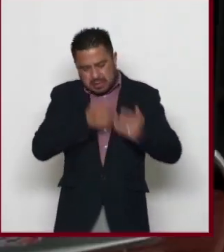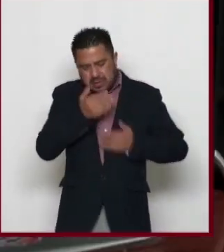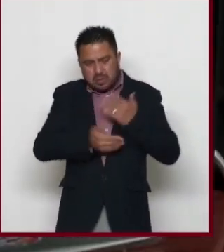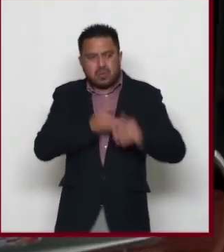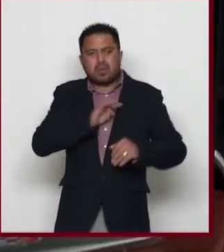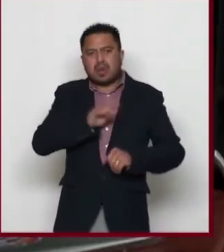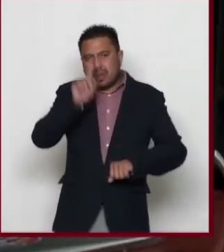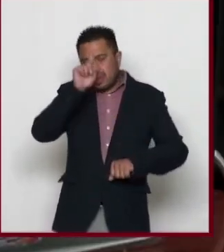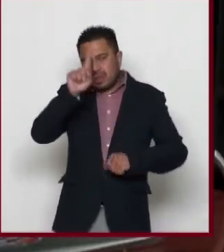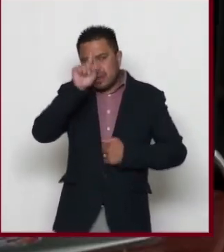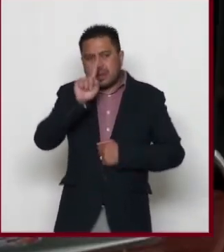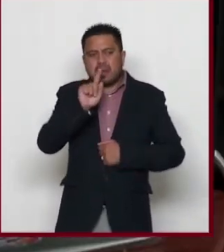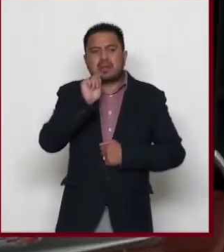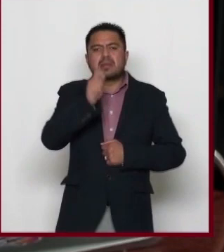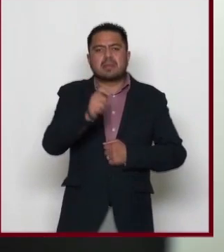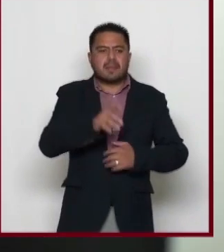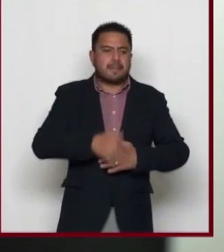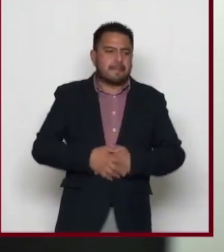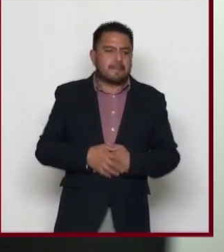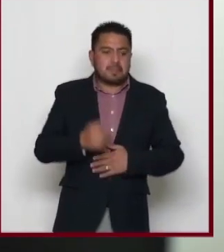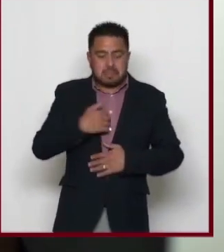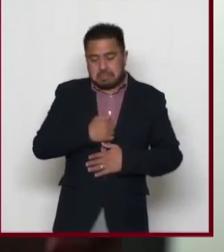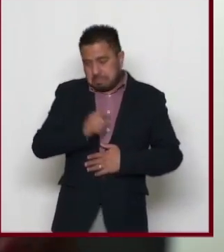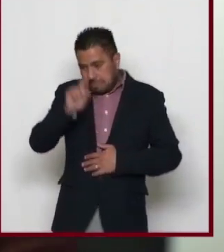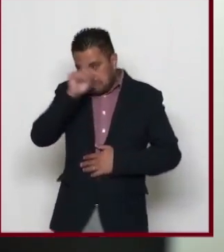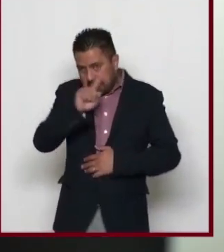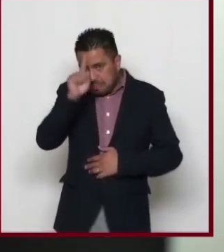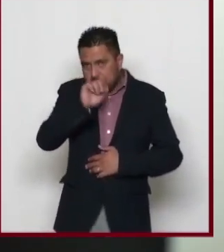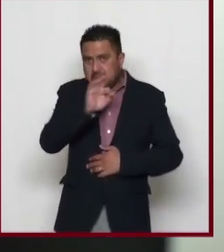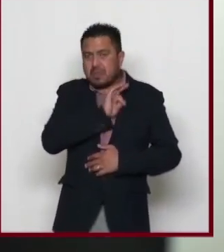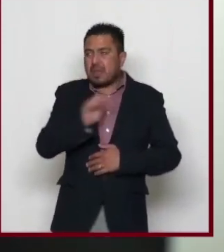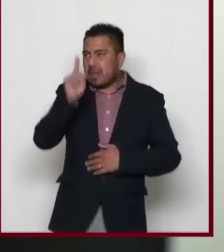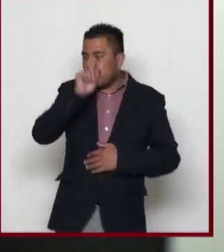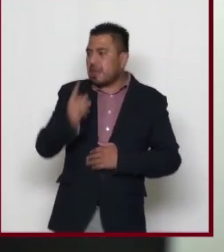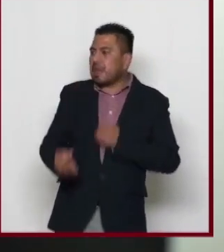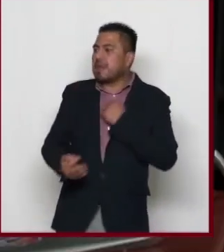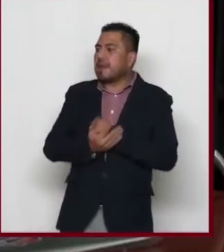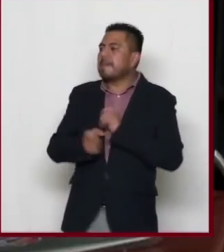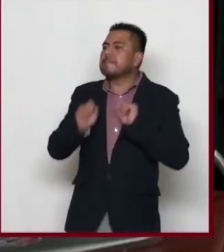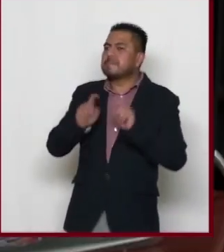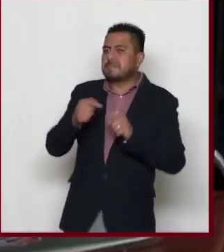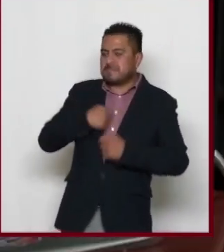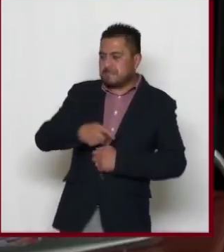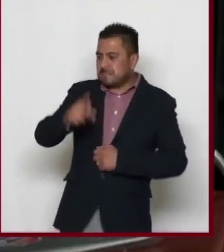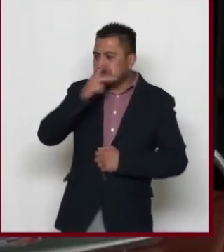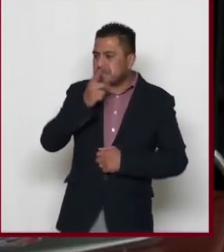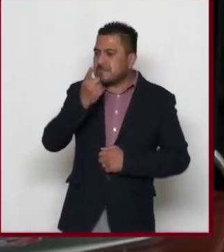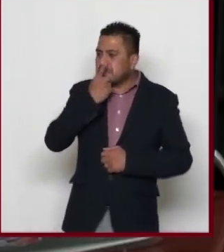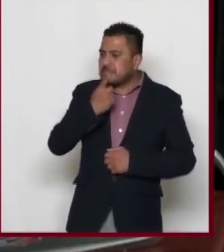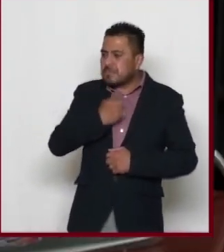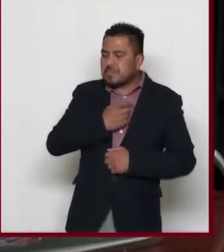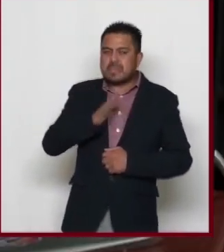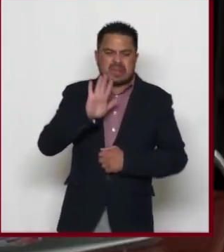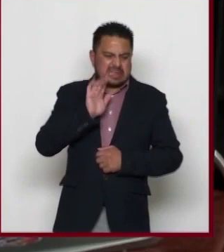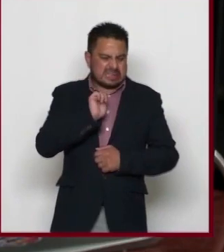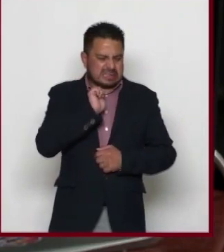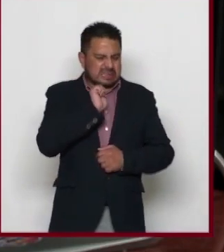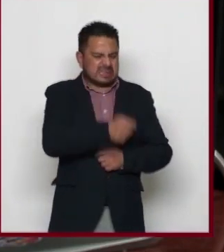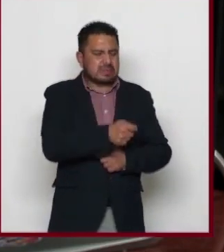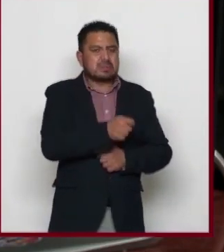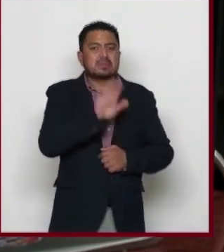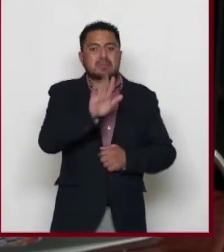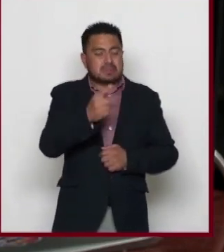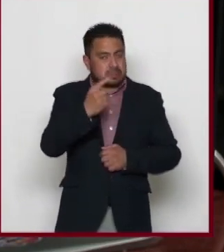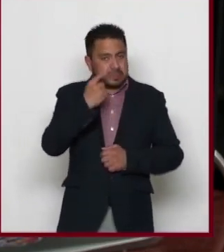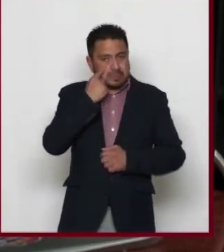pudiera hablar consigo mismo cuando estaba en el bachillerato, ¿qué le aconsejaría? pues me aconsejaría lo que me aconsejaron a mí, me